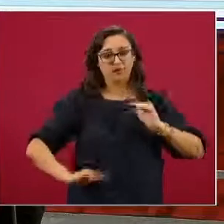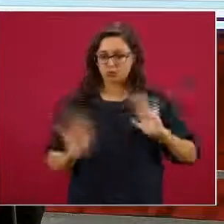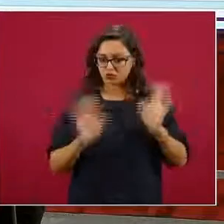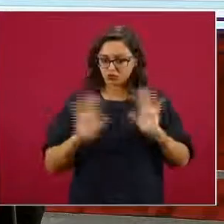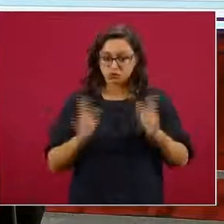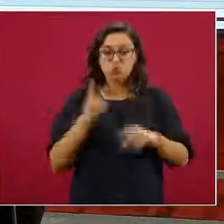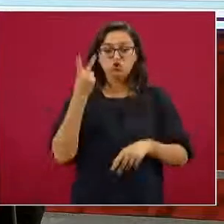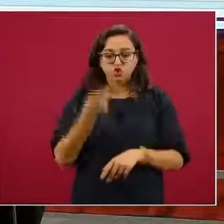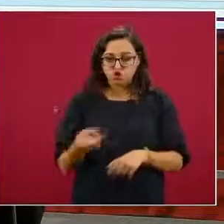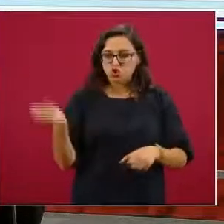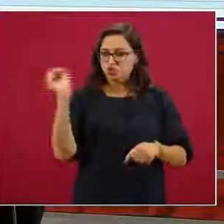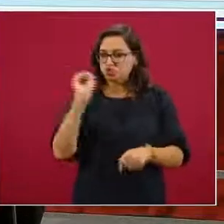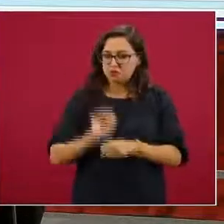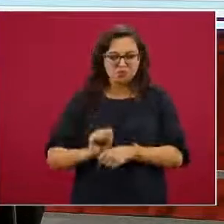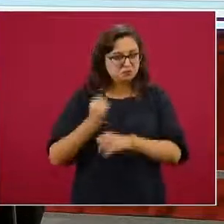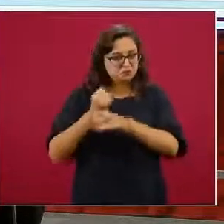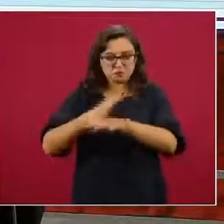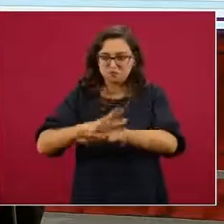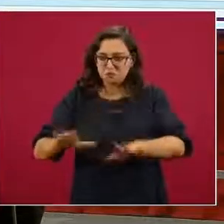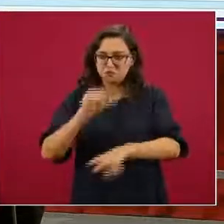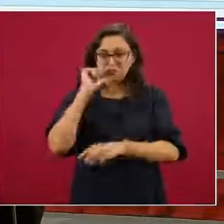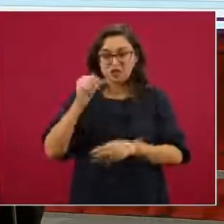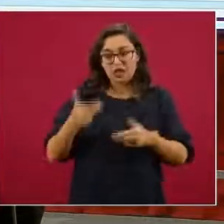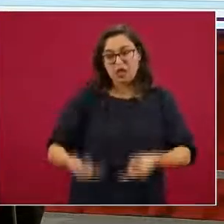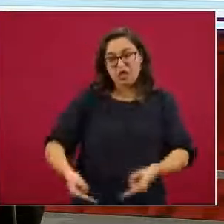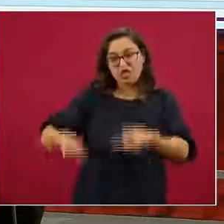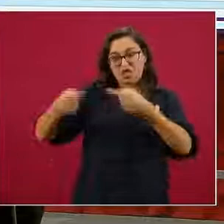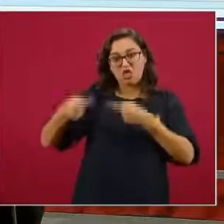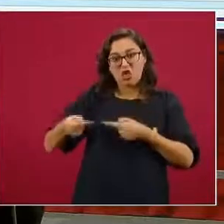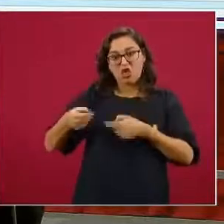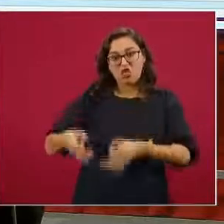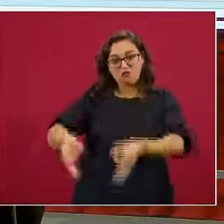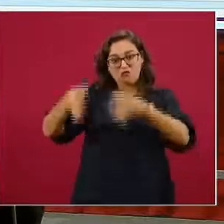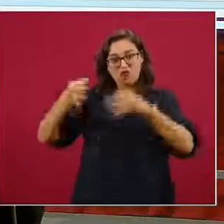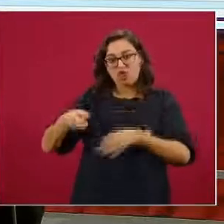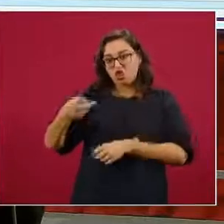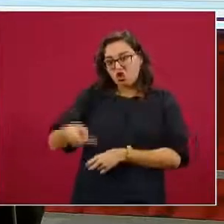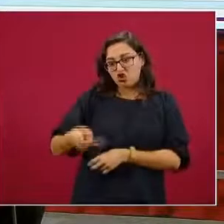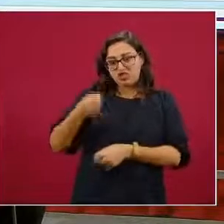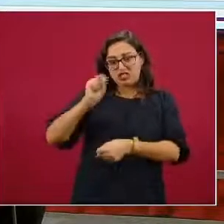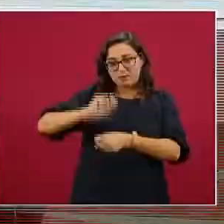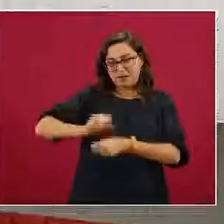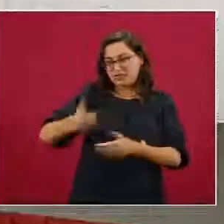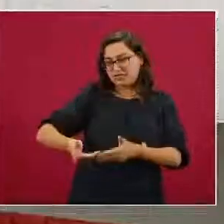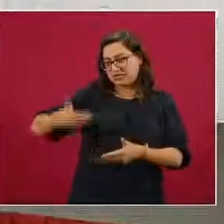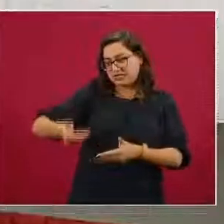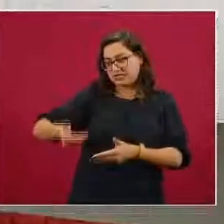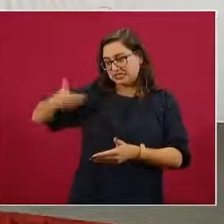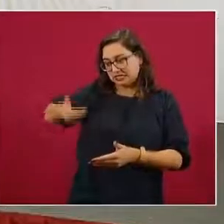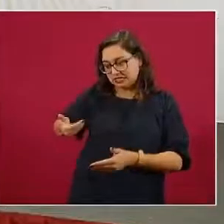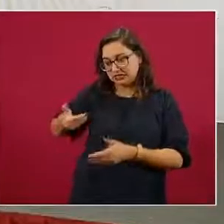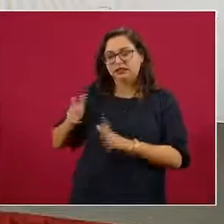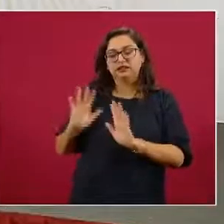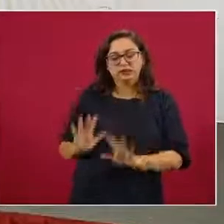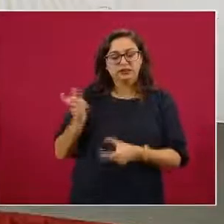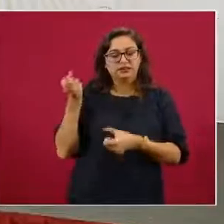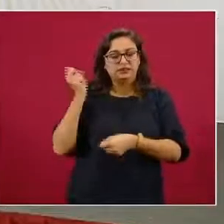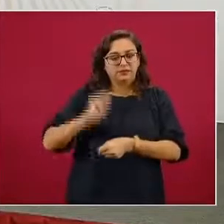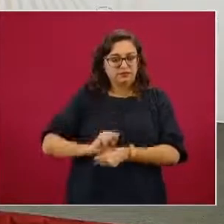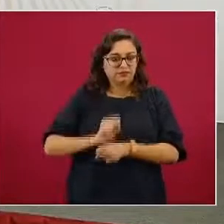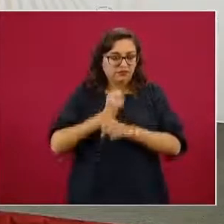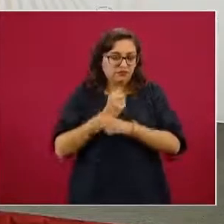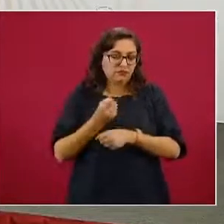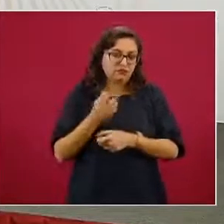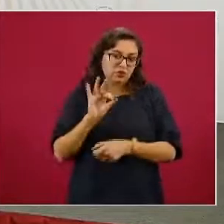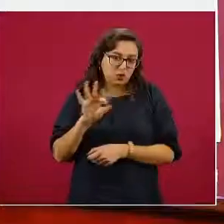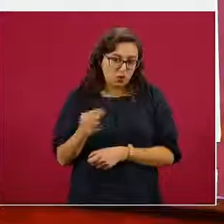epidemia. Entonces se hace un corte 2 semanas atrás. Esto es convencional en México y en el mundo. La curva